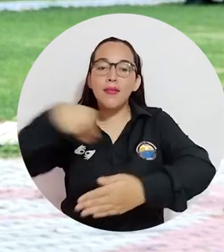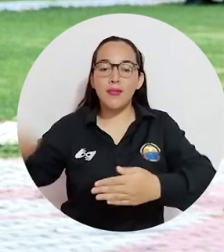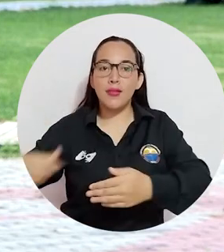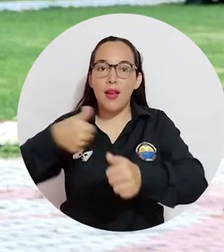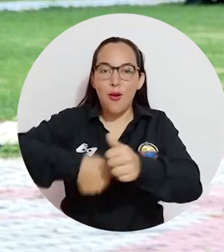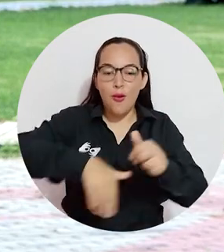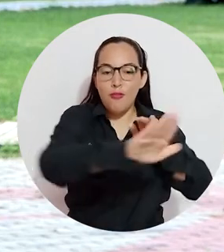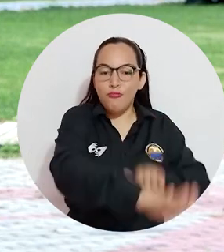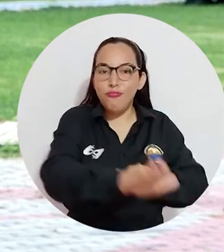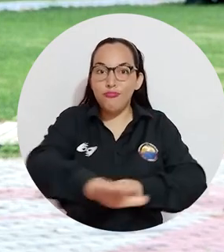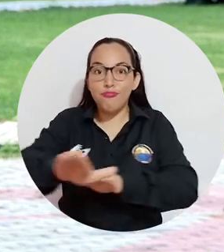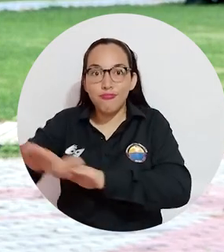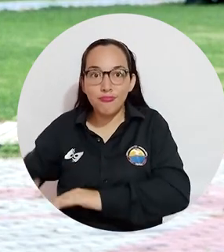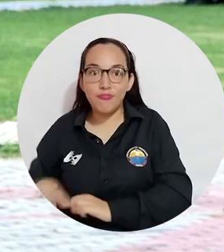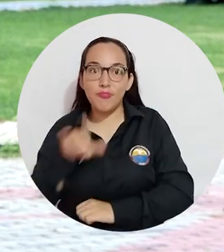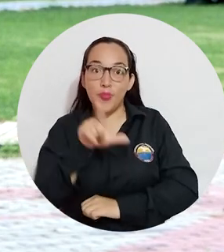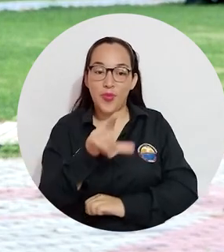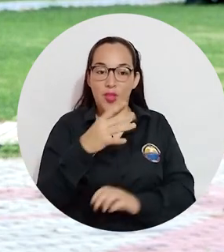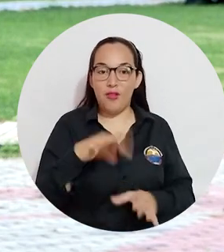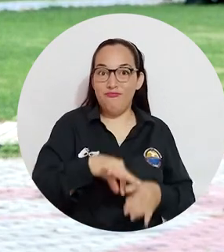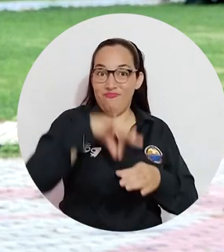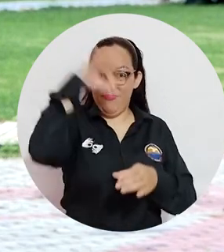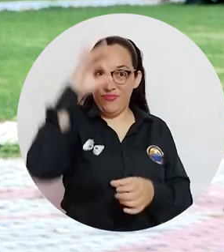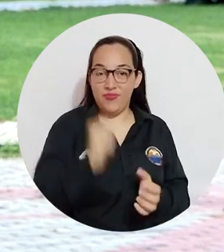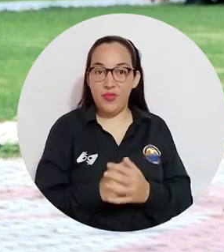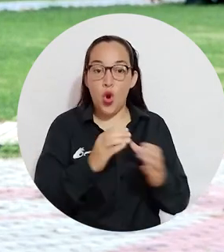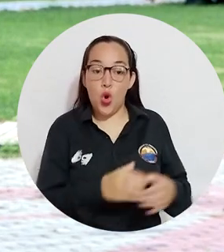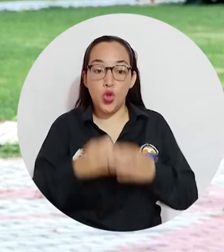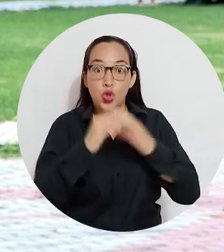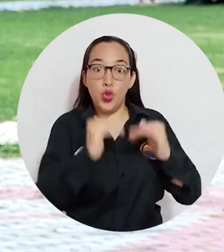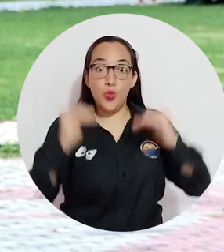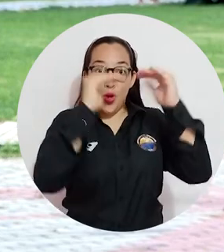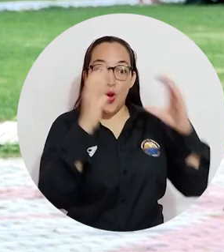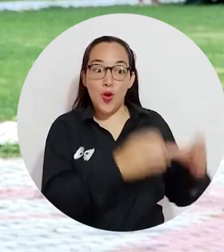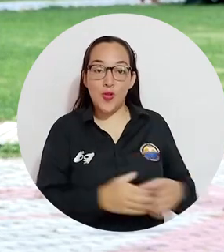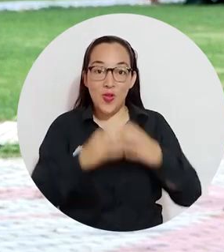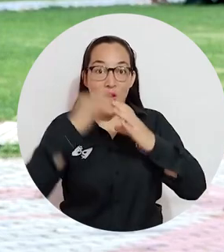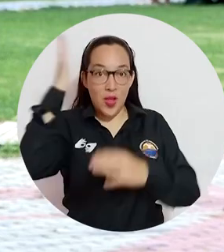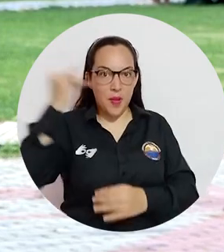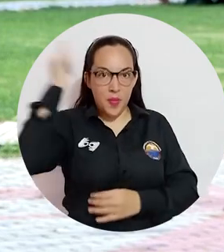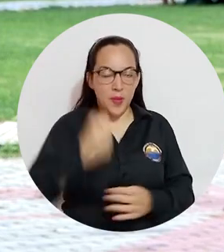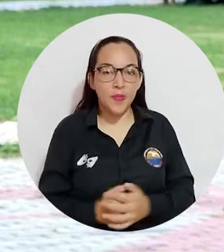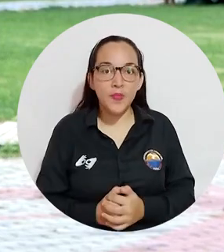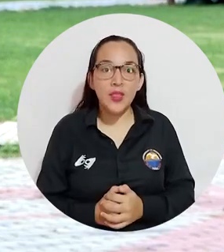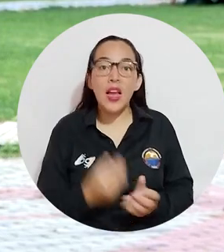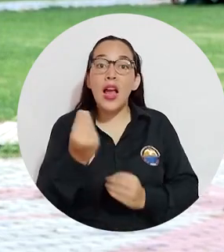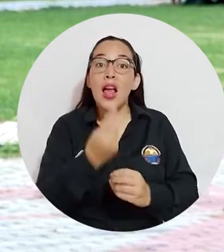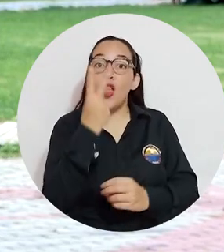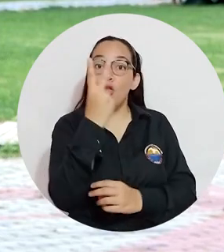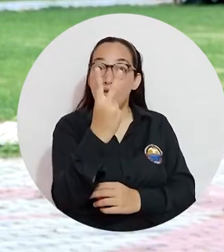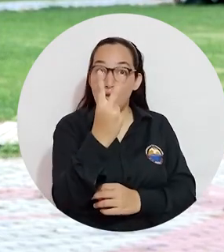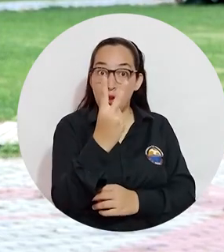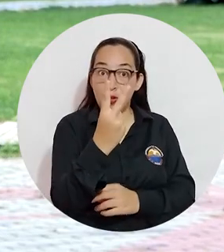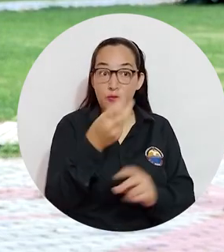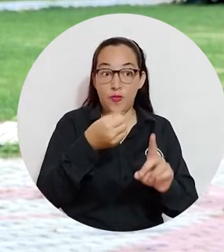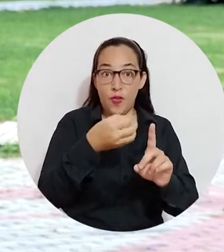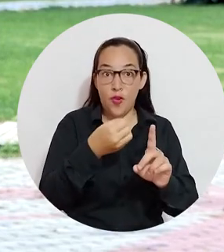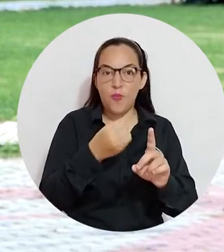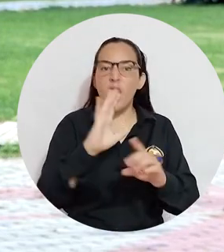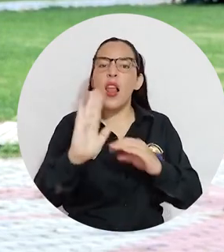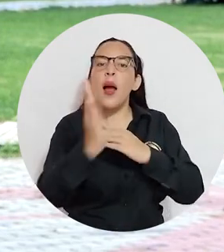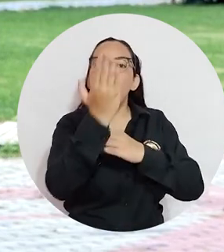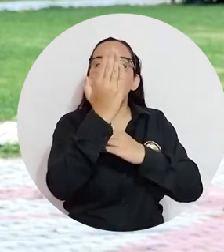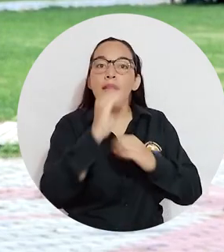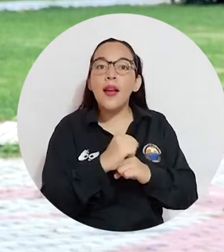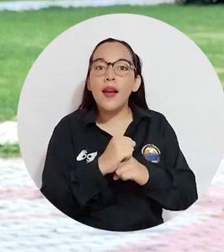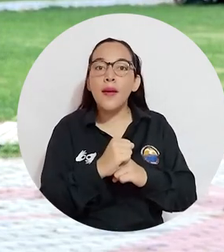de representación de los candidatos al Consejo Superior y Consejo Académico. Estas se realizarán en dos jornadas. La